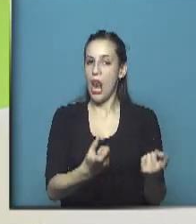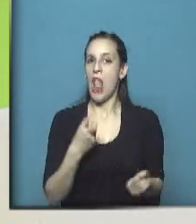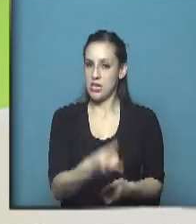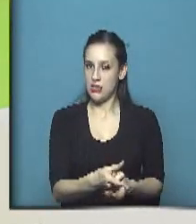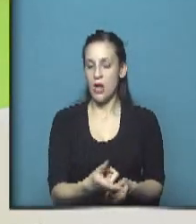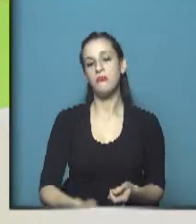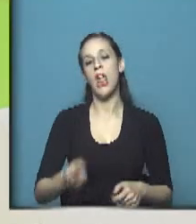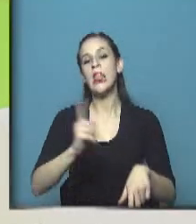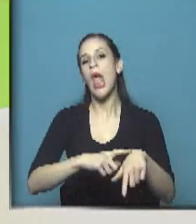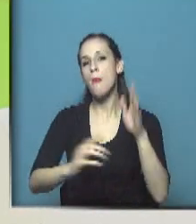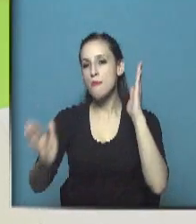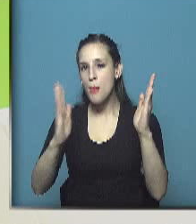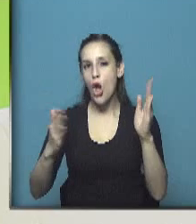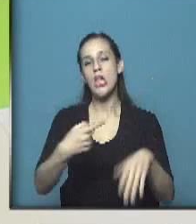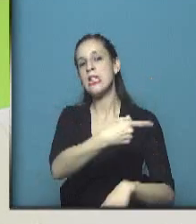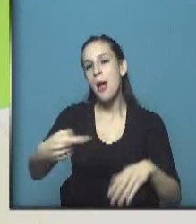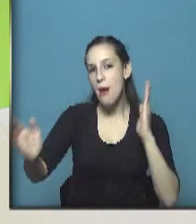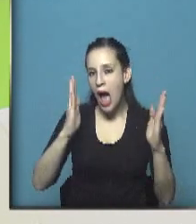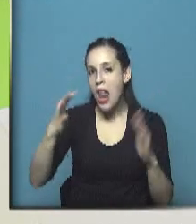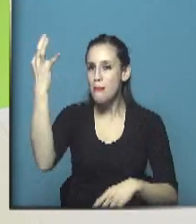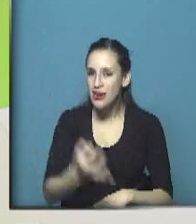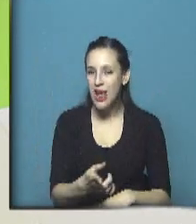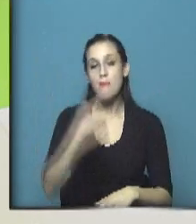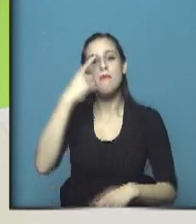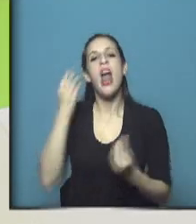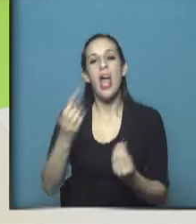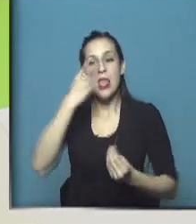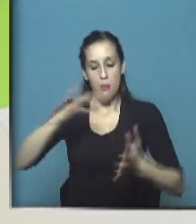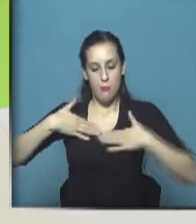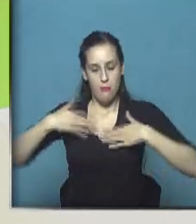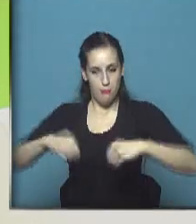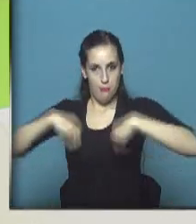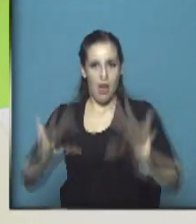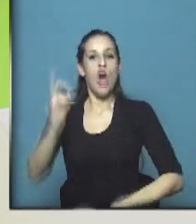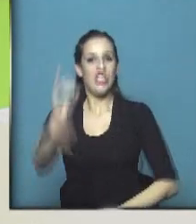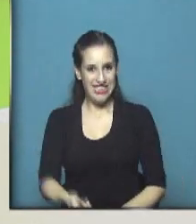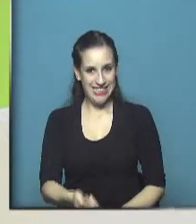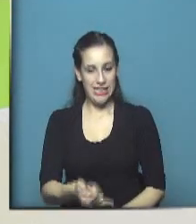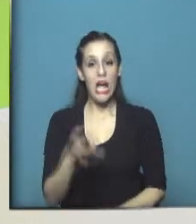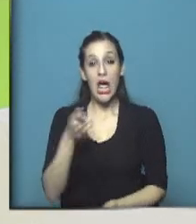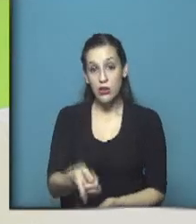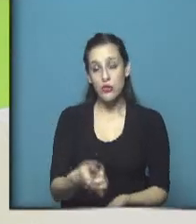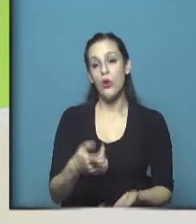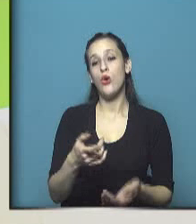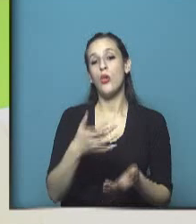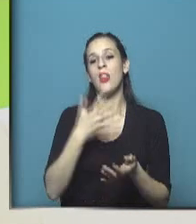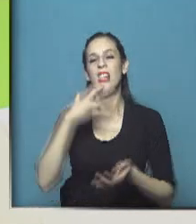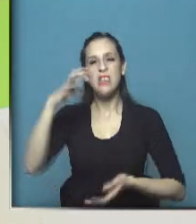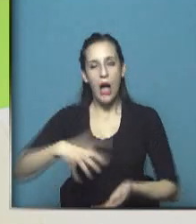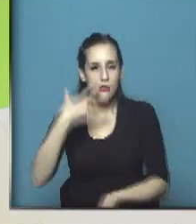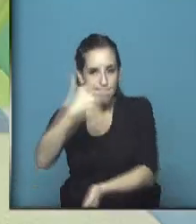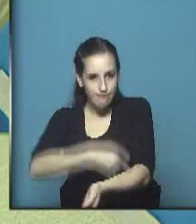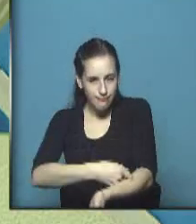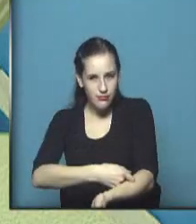tantos meses o por tantas semanas para poder recuperarte en este sentido, que es a través de un dosaje en sangre. La verdad